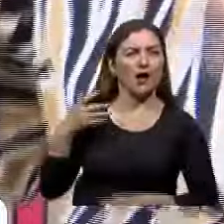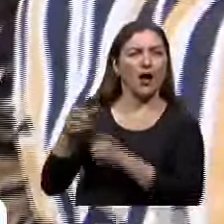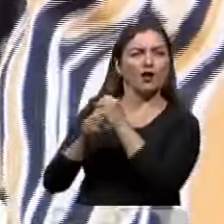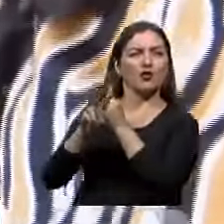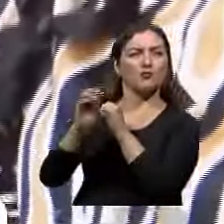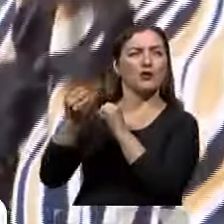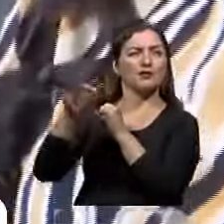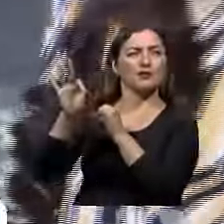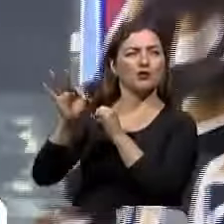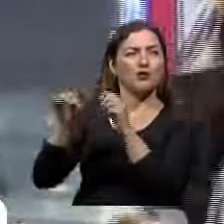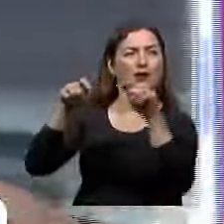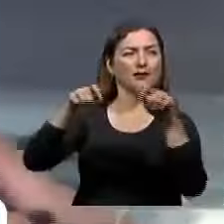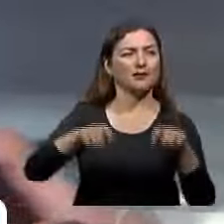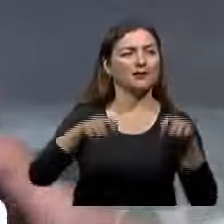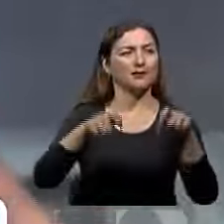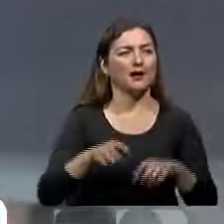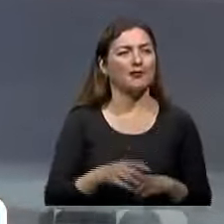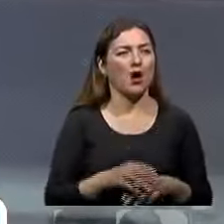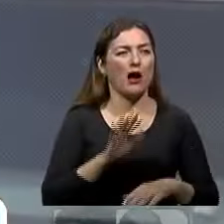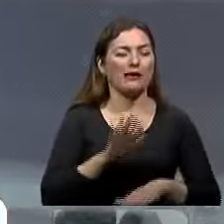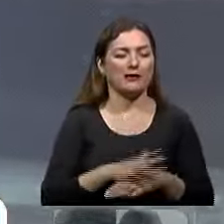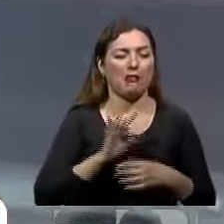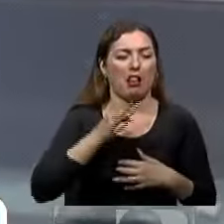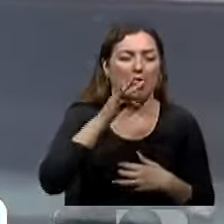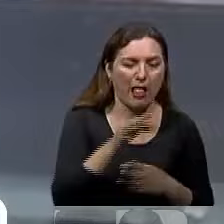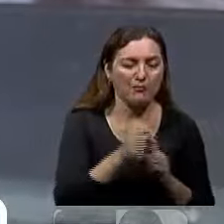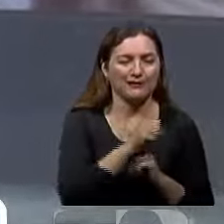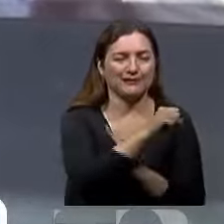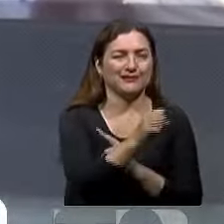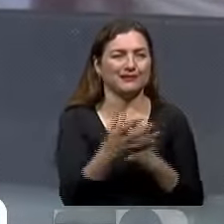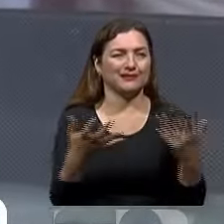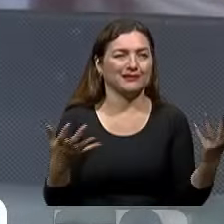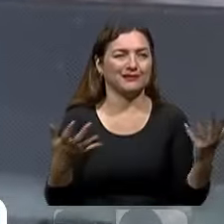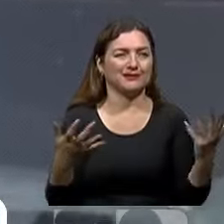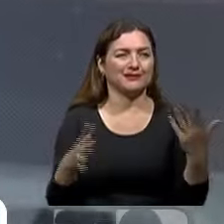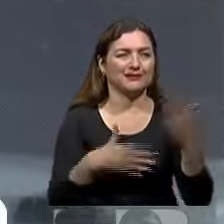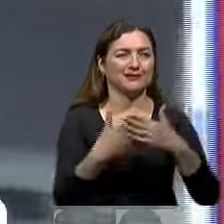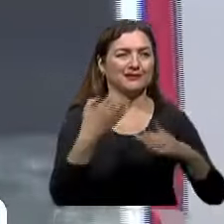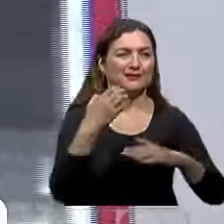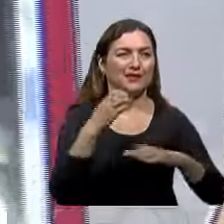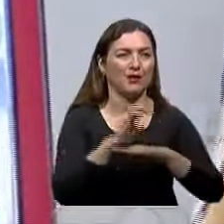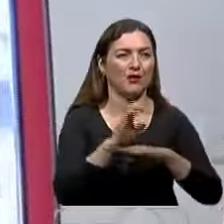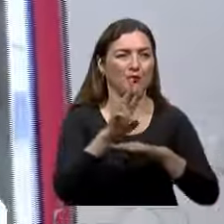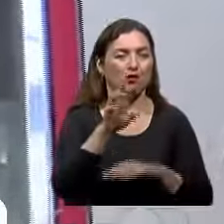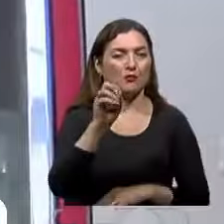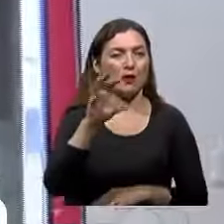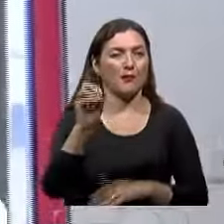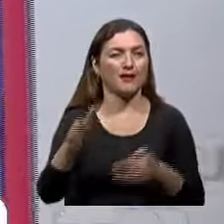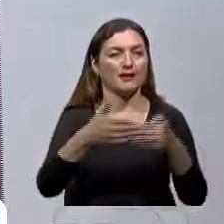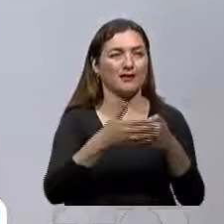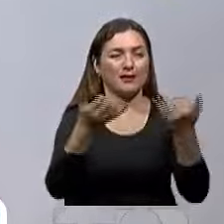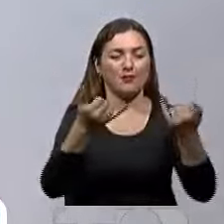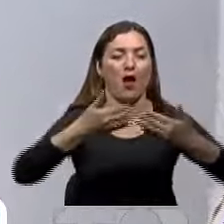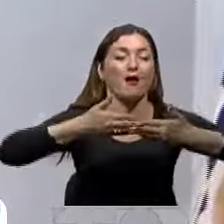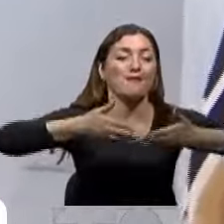aquí en la capital, pero lastimosamente por la pandemia y por muchas situaciones que afectan a nuestro país, tuvimos que cerrar en el 2020. Ahora